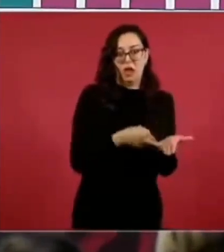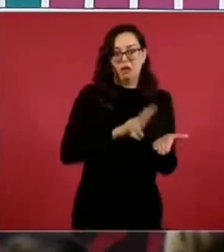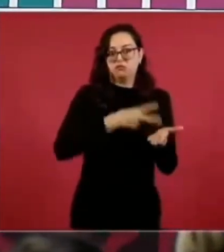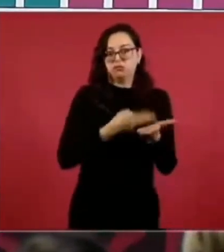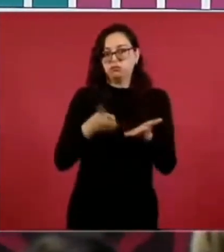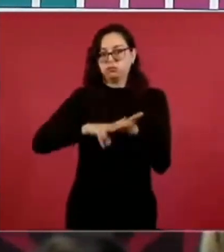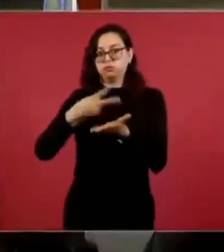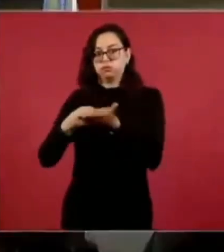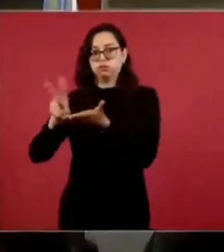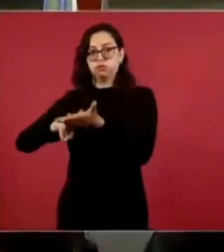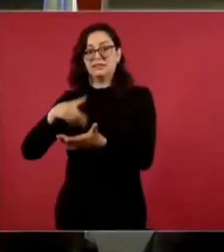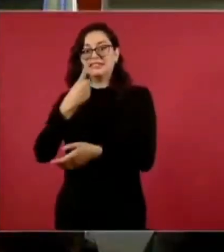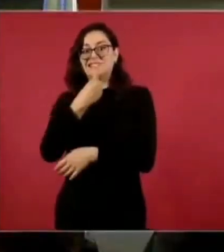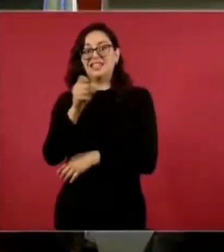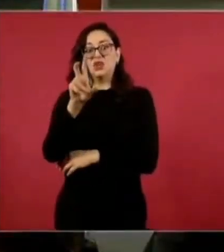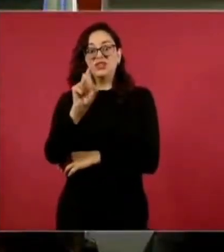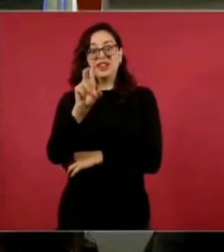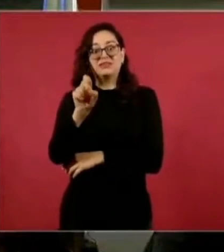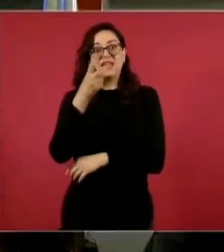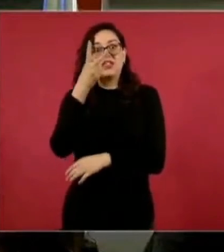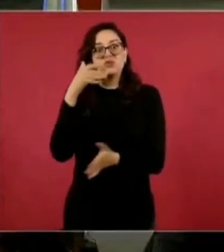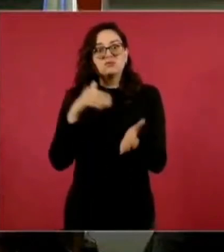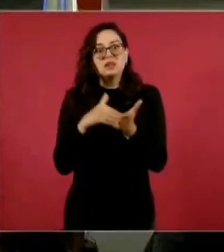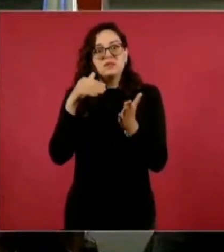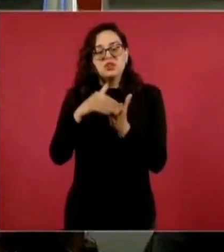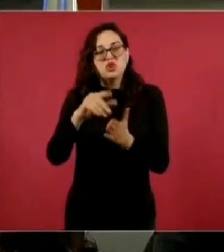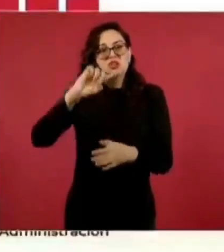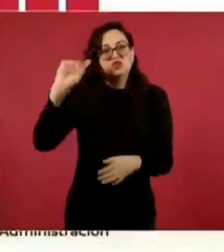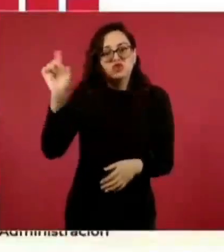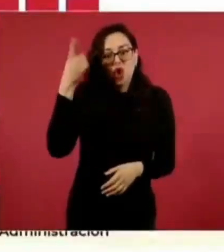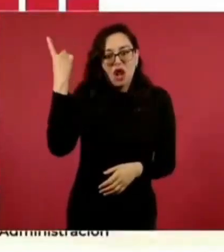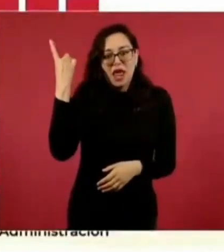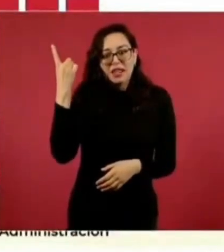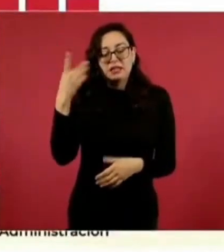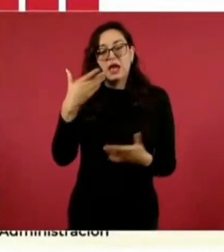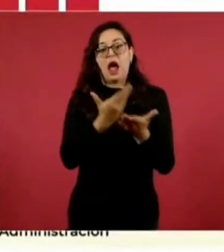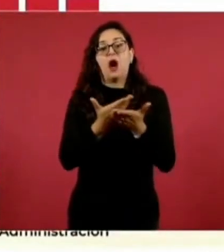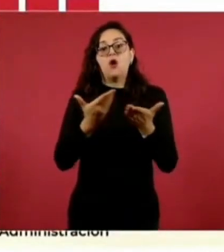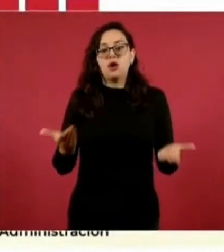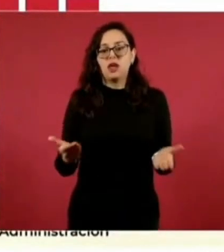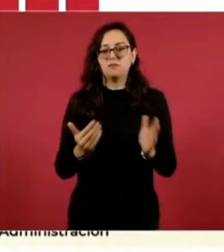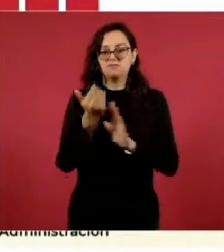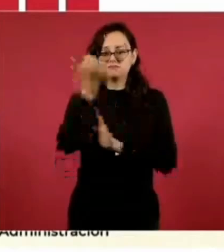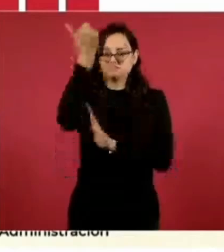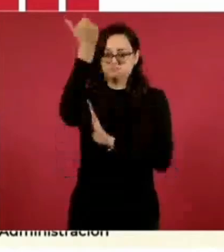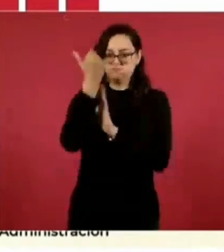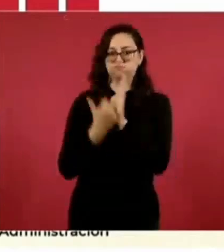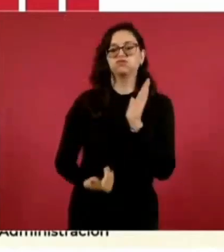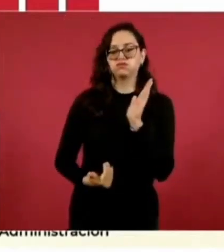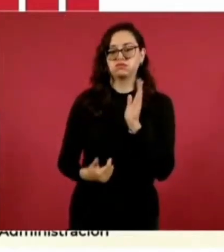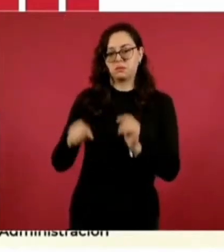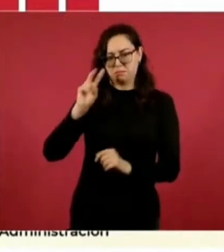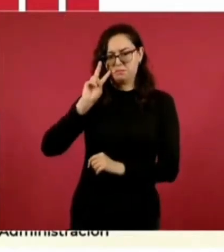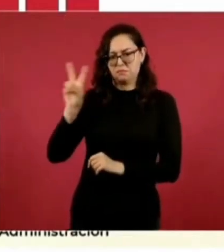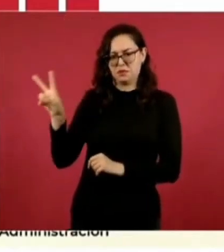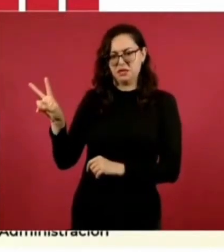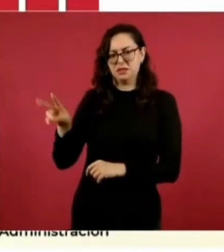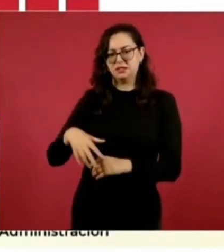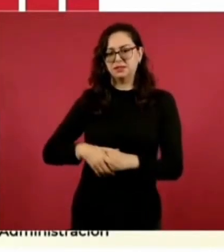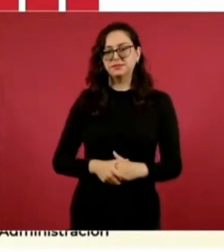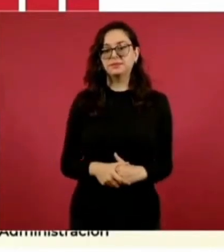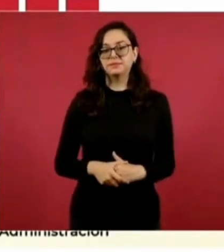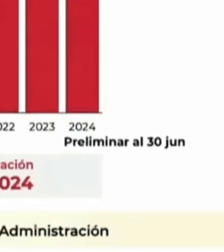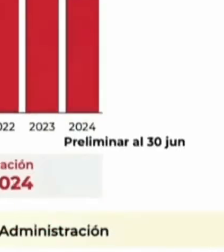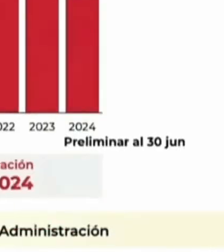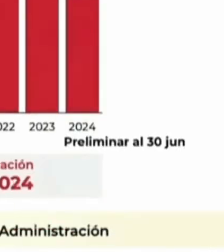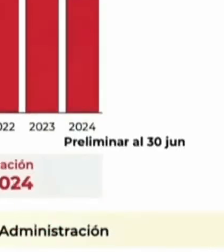de dólares. Y en esta administración ha tenido un desendeudamiento Pemex del orden